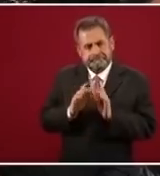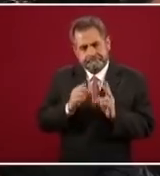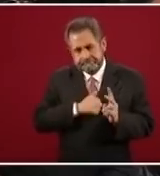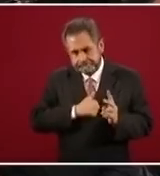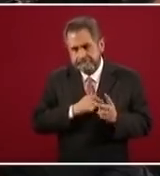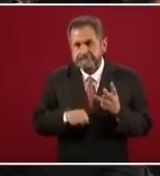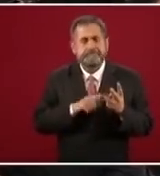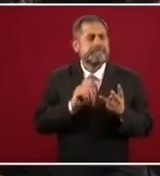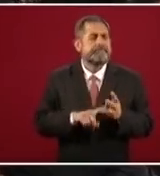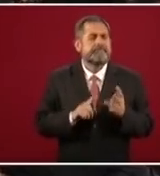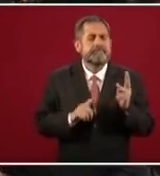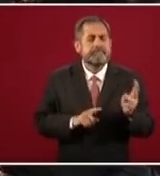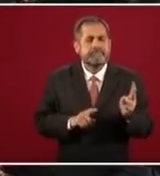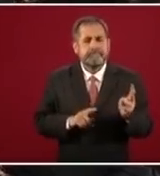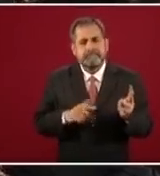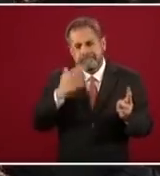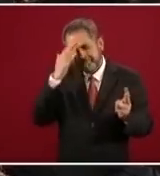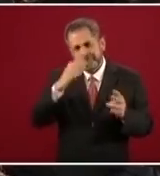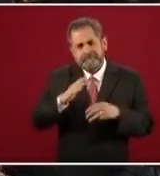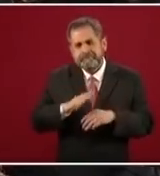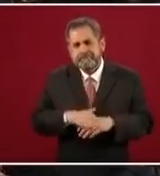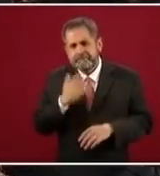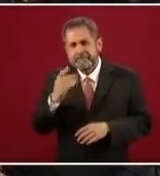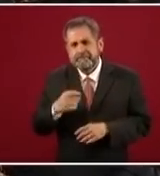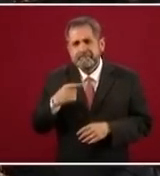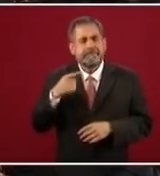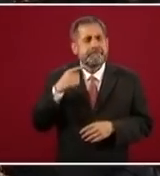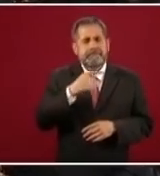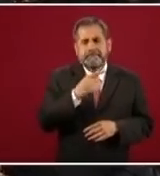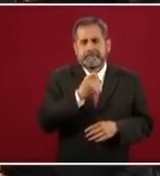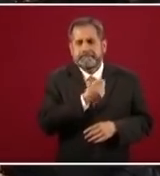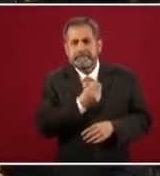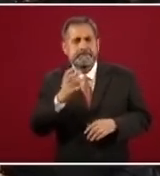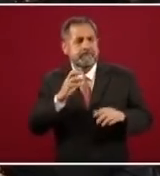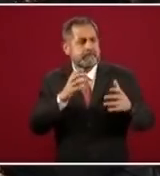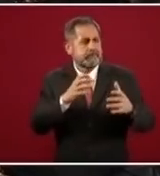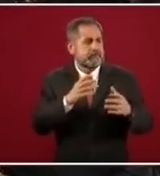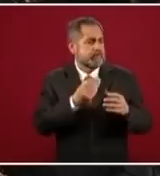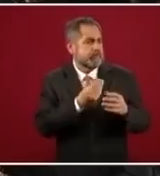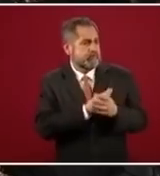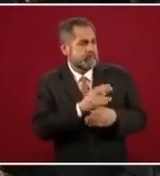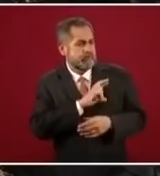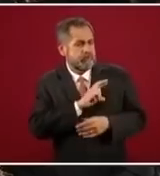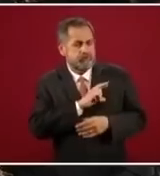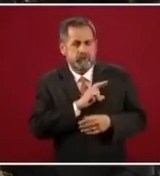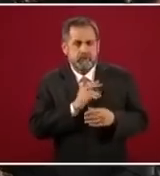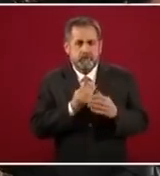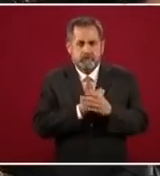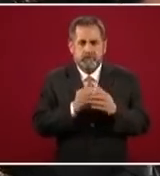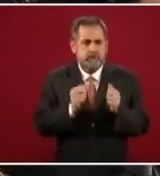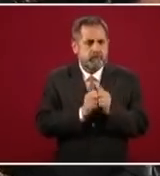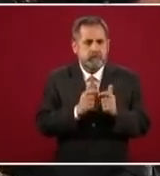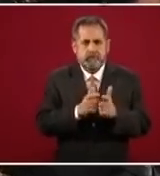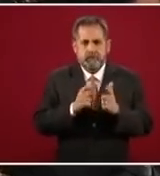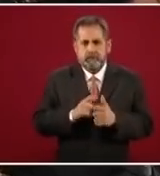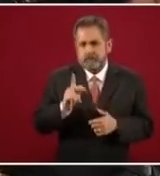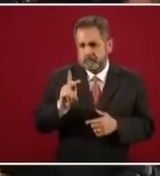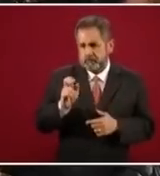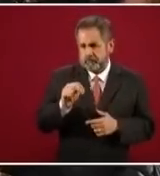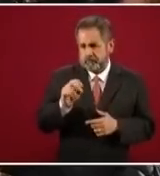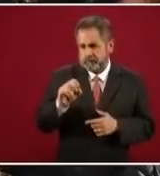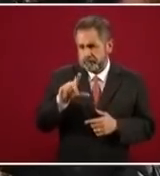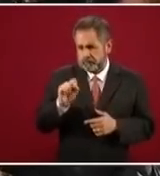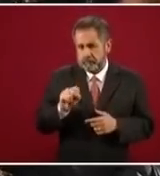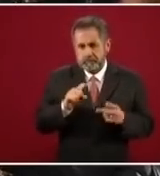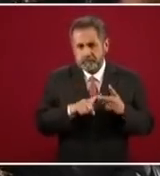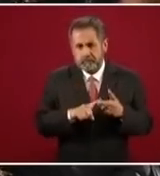también saber la razón por la cual algunos eventos serán privados. Entiendo, va a Grupo Peñoles y pues este